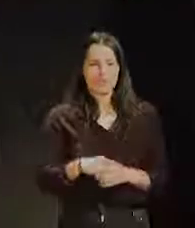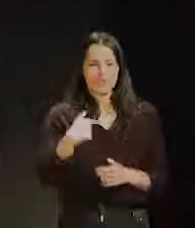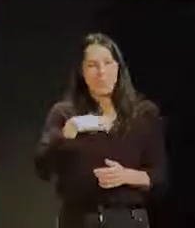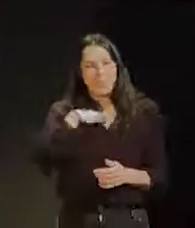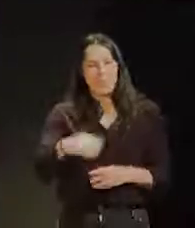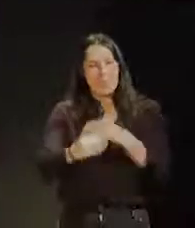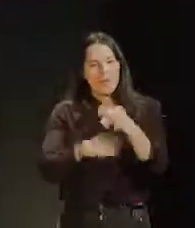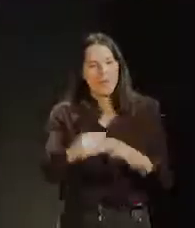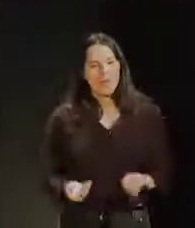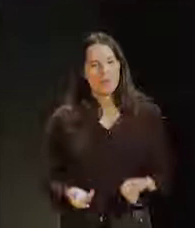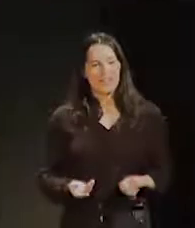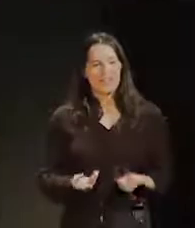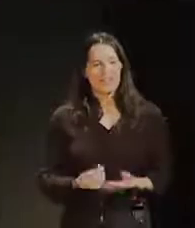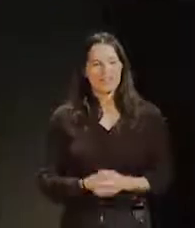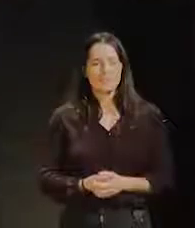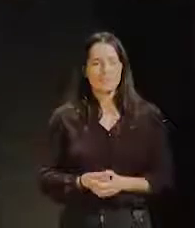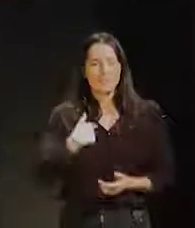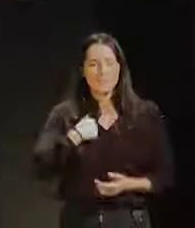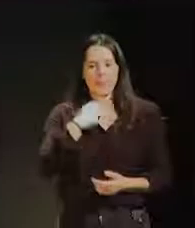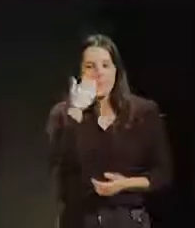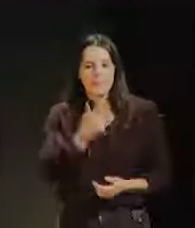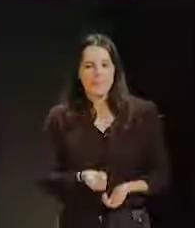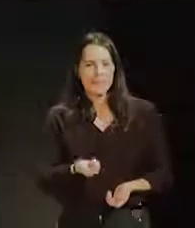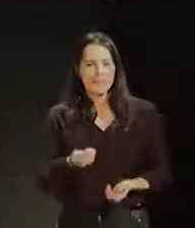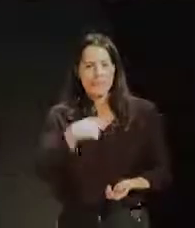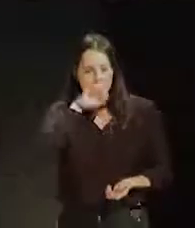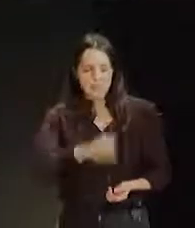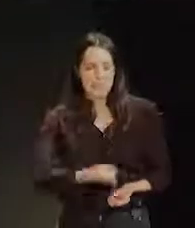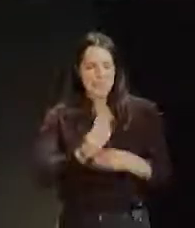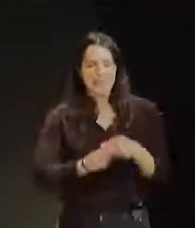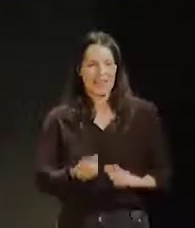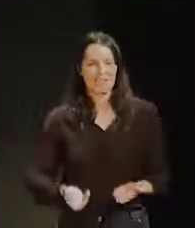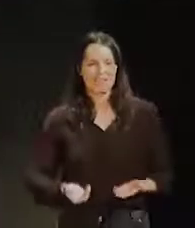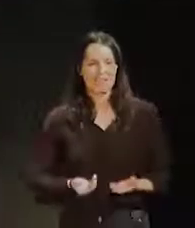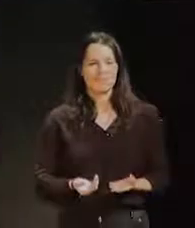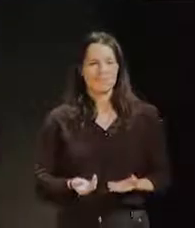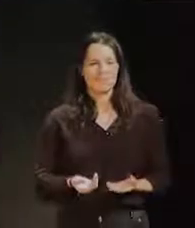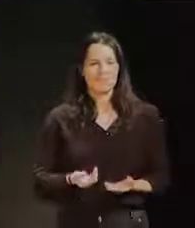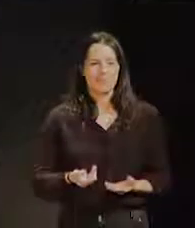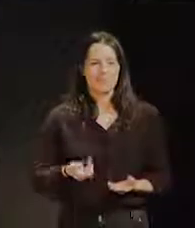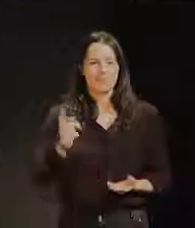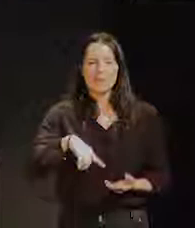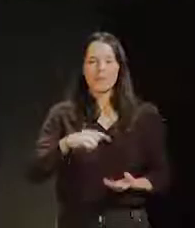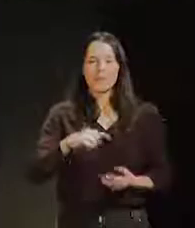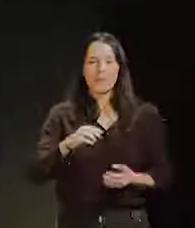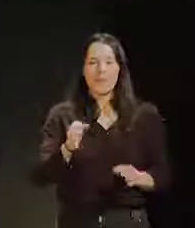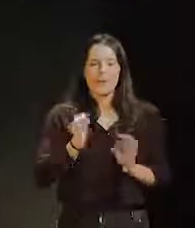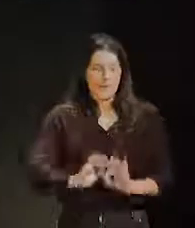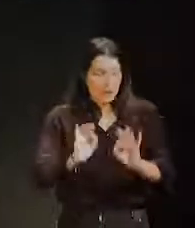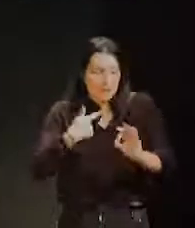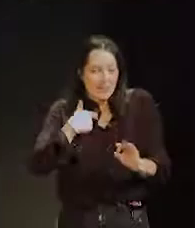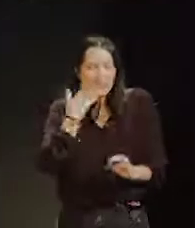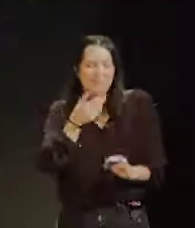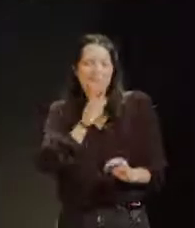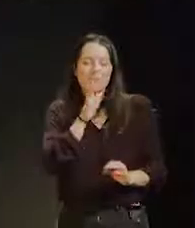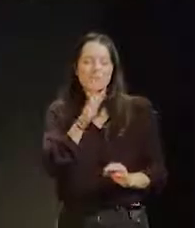hacerlo realmente. Y me gusta muchísimo hacerlo. Y me gusta sobre todo porque